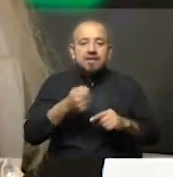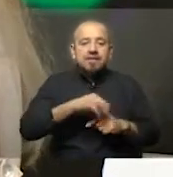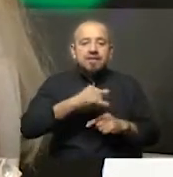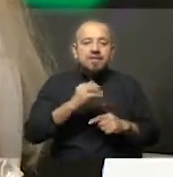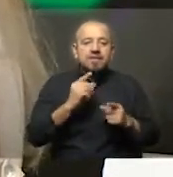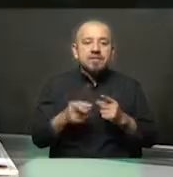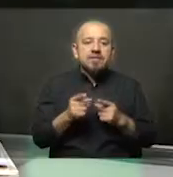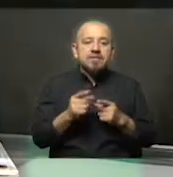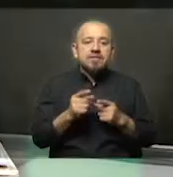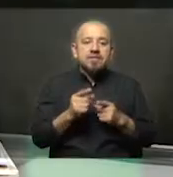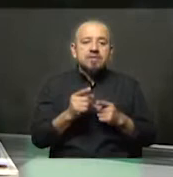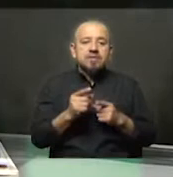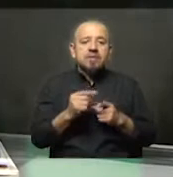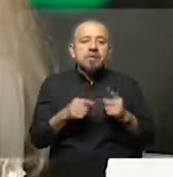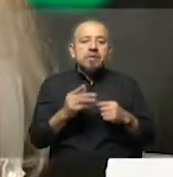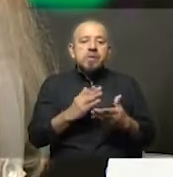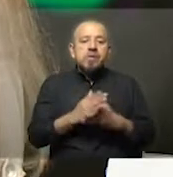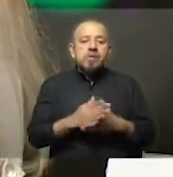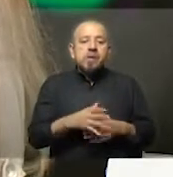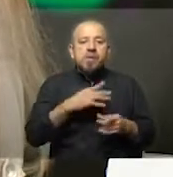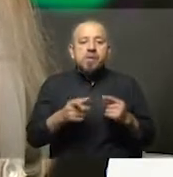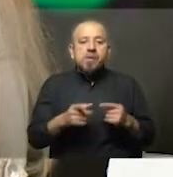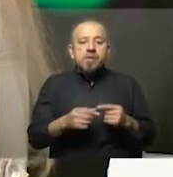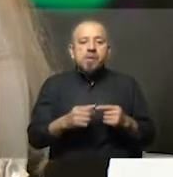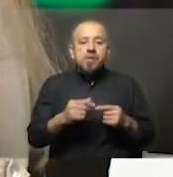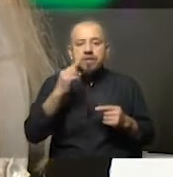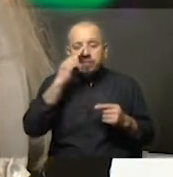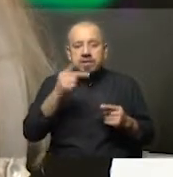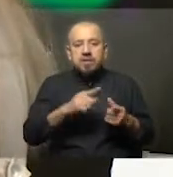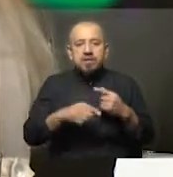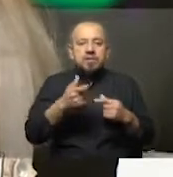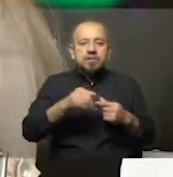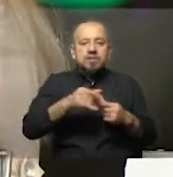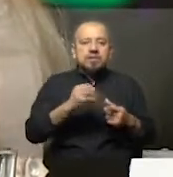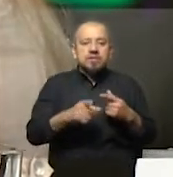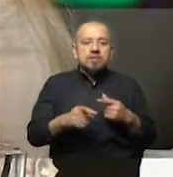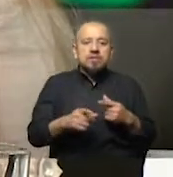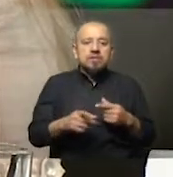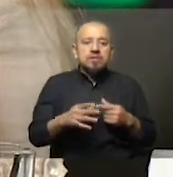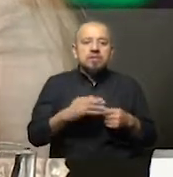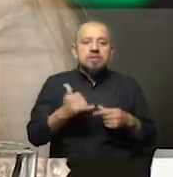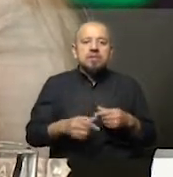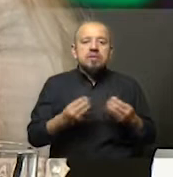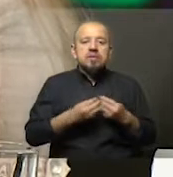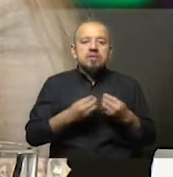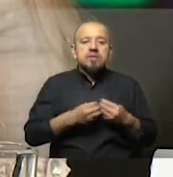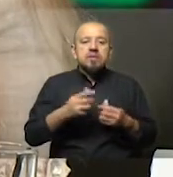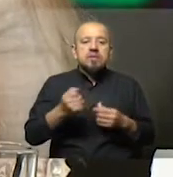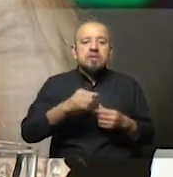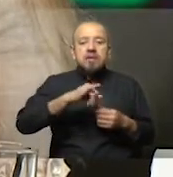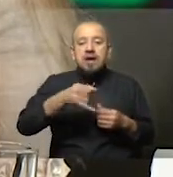nos habló del ajo todo el tiempo hablaba ella comida pan con ajo sopa con ajo todo tenía mucho ajo